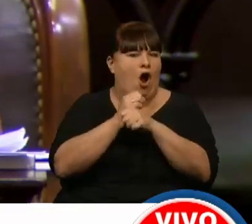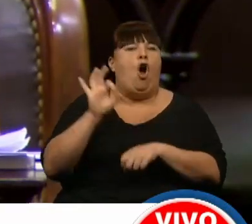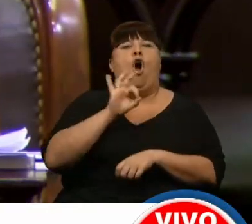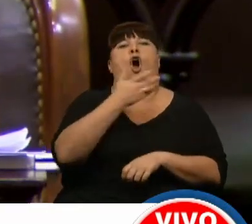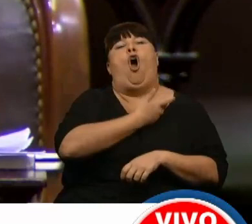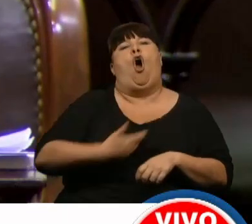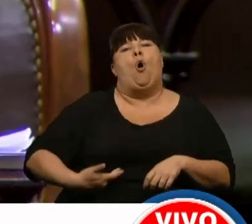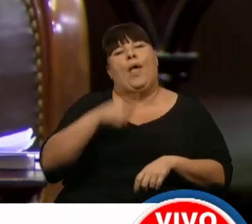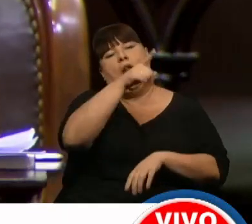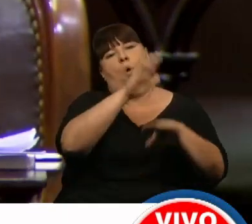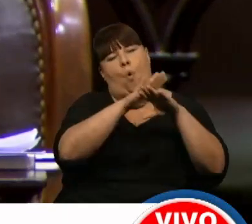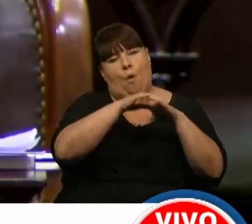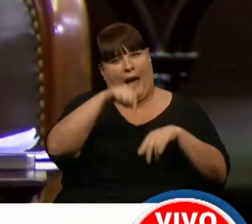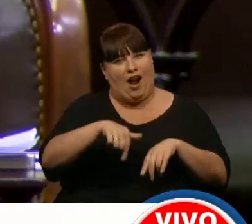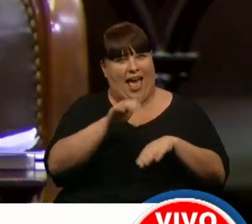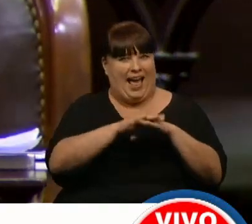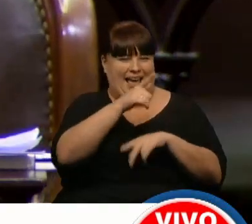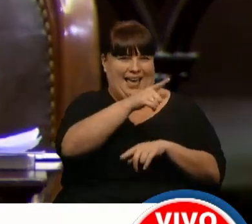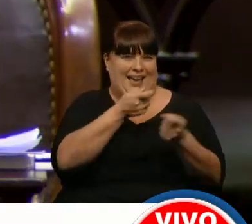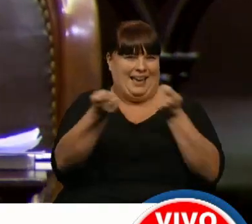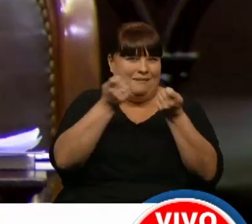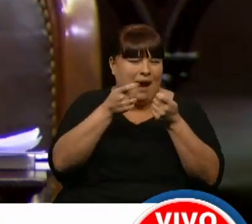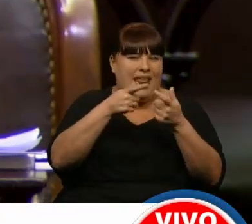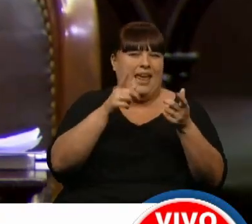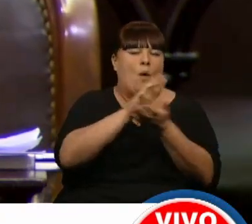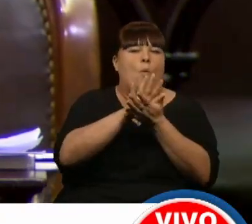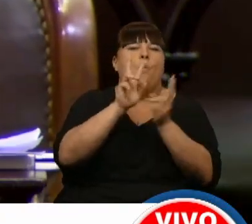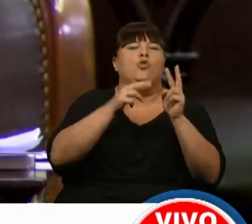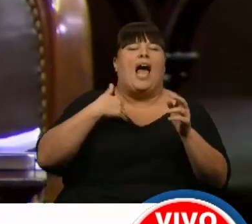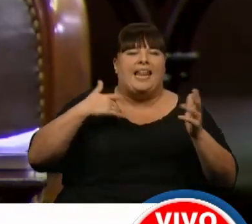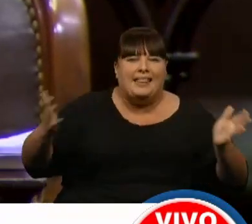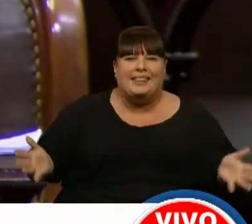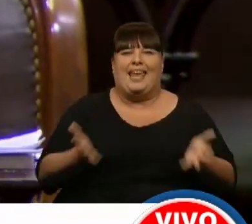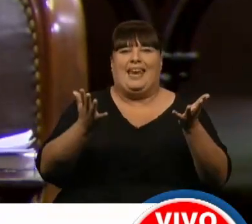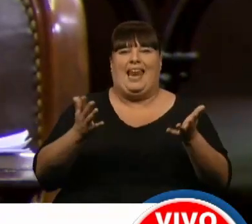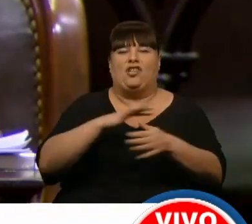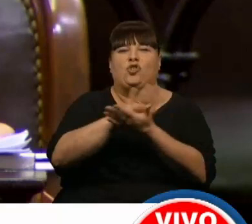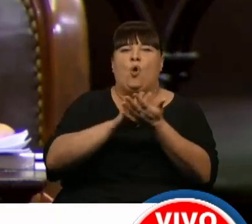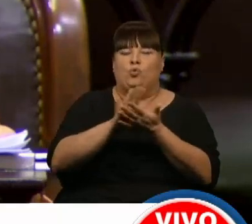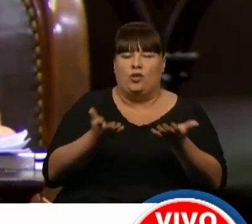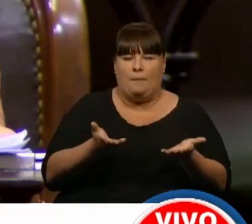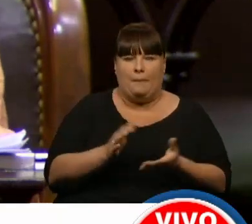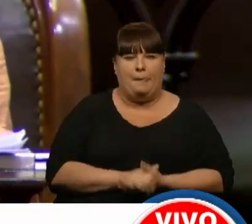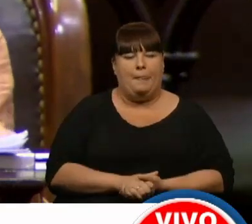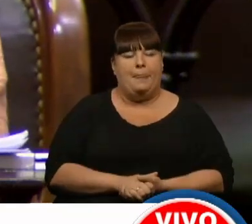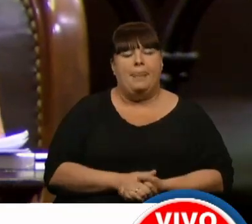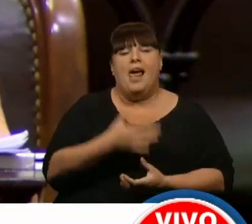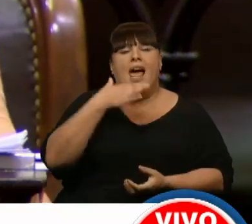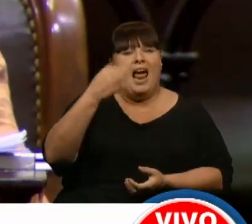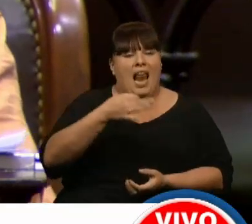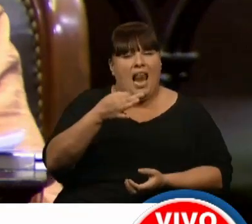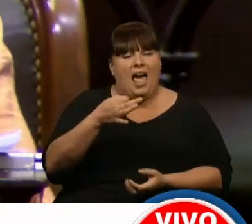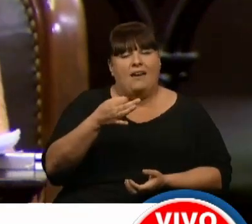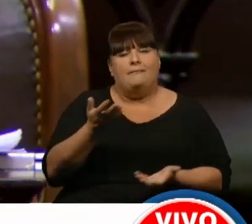el gobierno que hoy está a cargo de llevar adelante y sacar al país de esta crisis. En